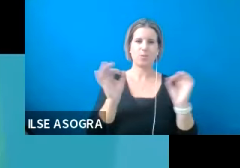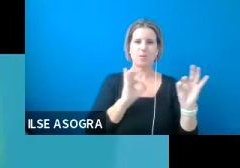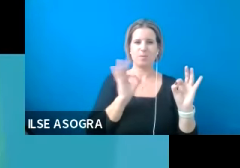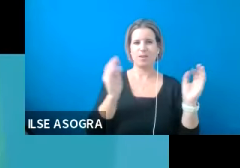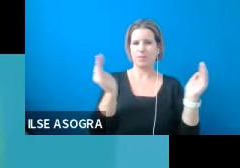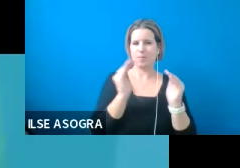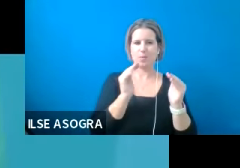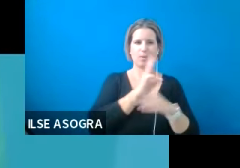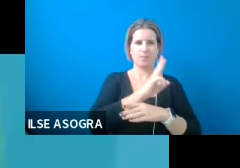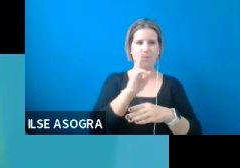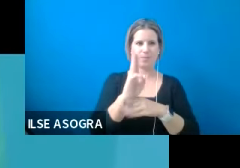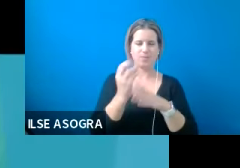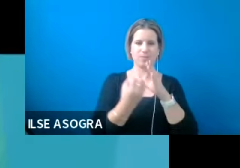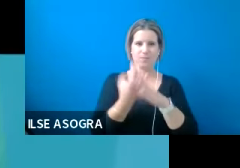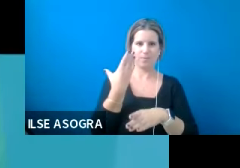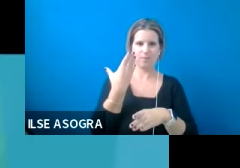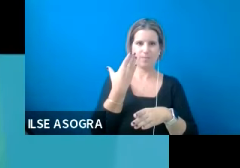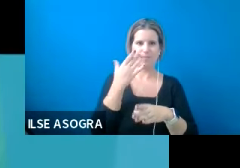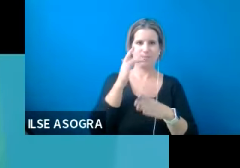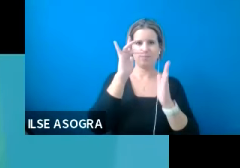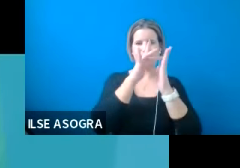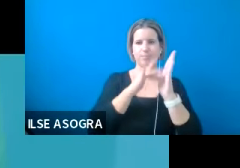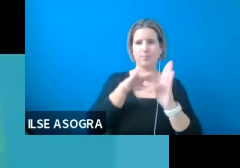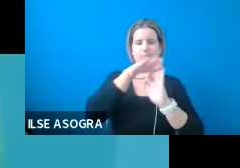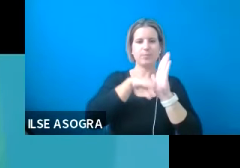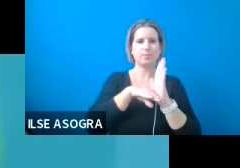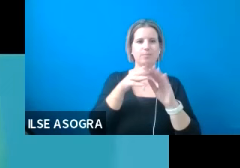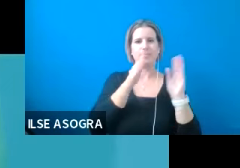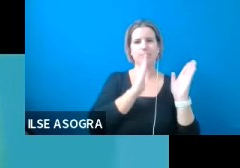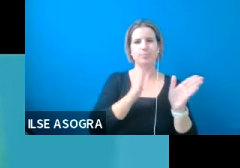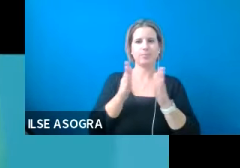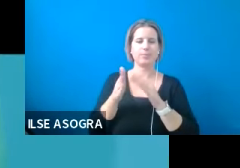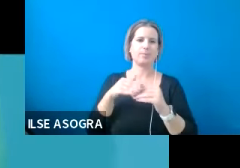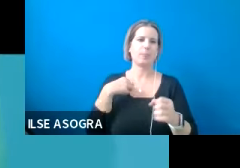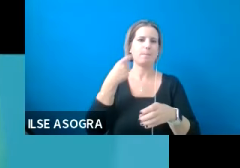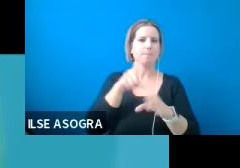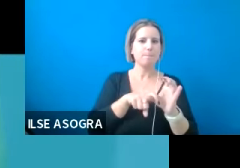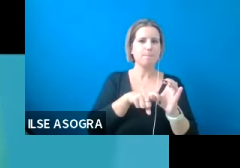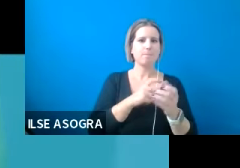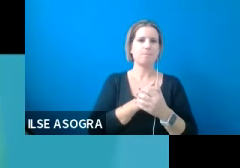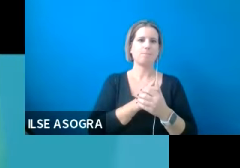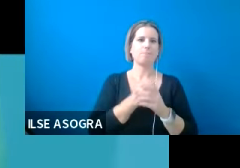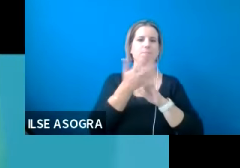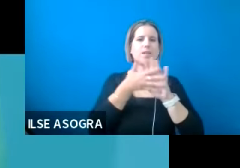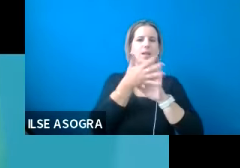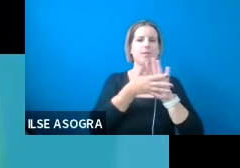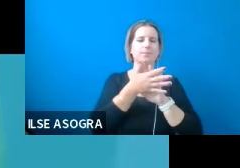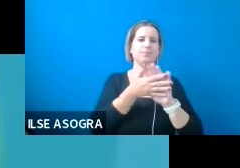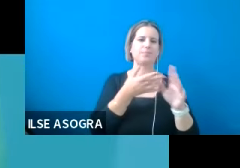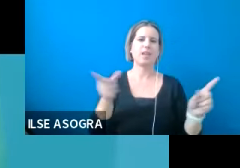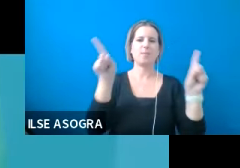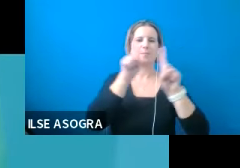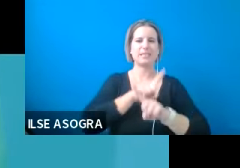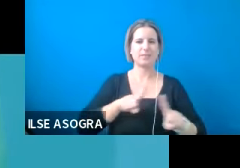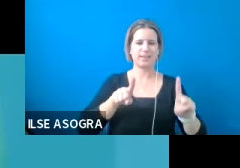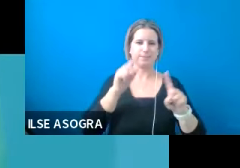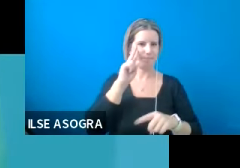agenda para estructurar mi participación y bueno vamos a hablar de invisibilidad vamos a